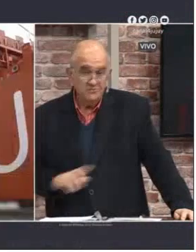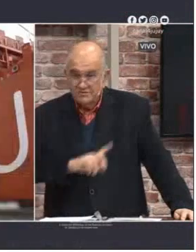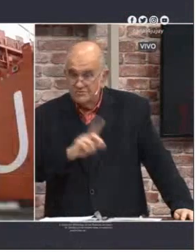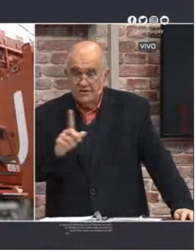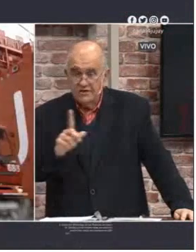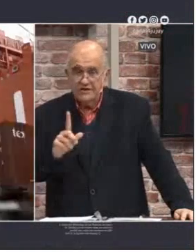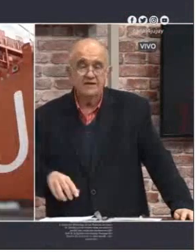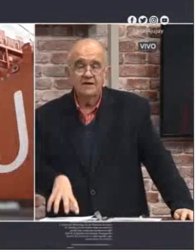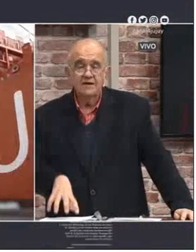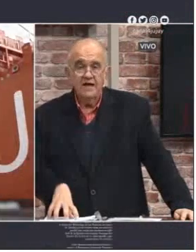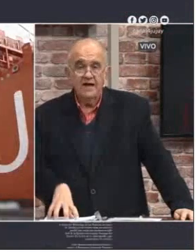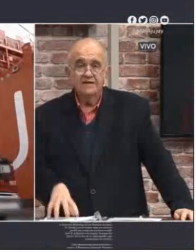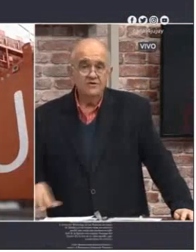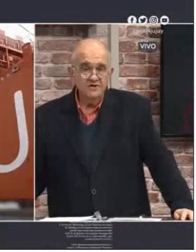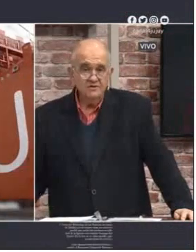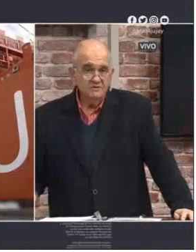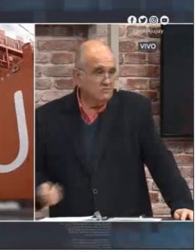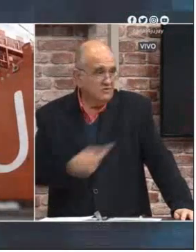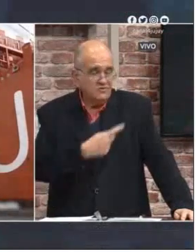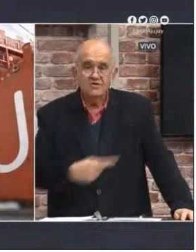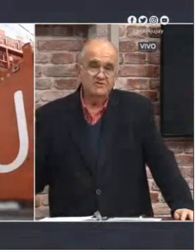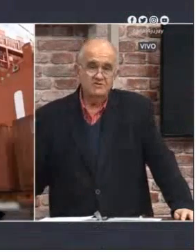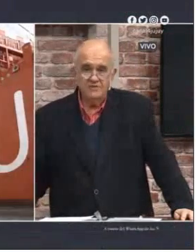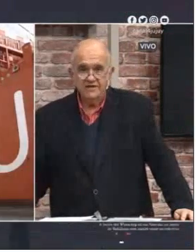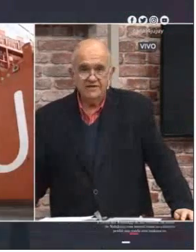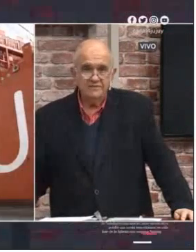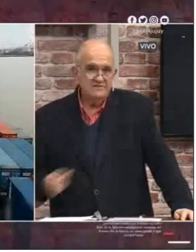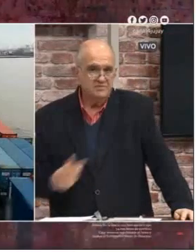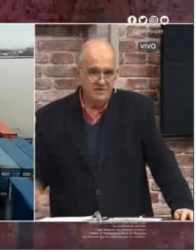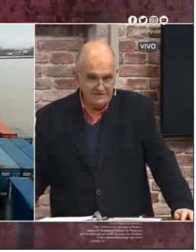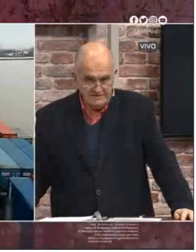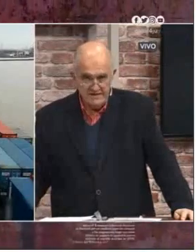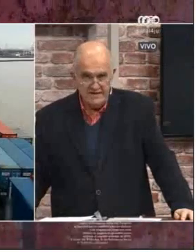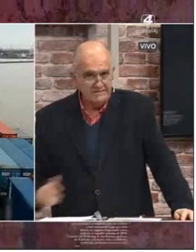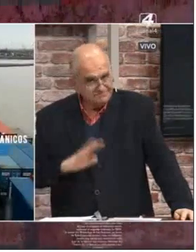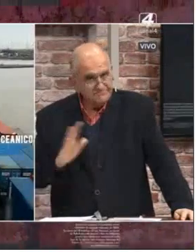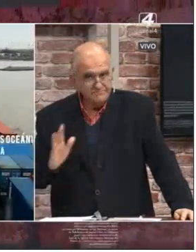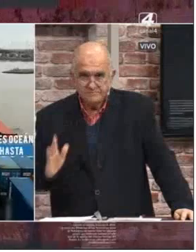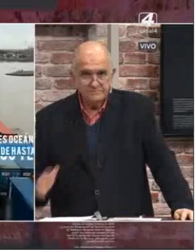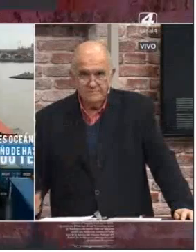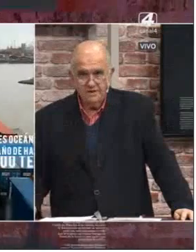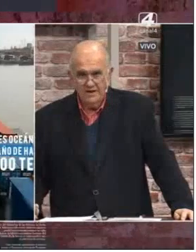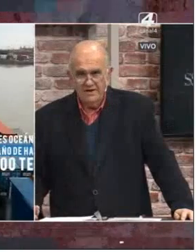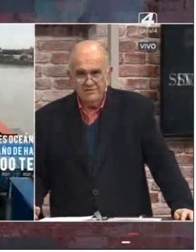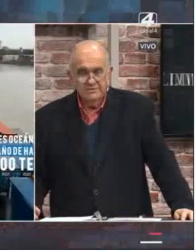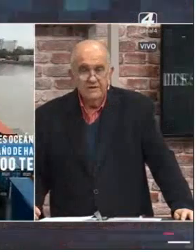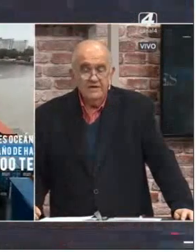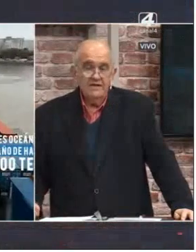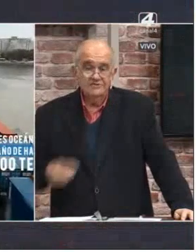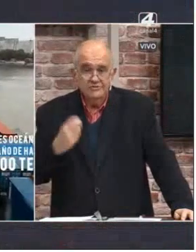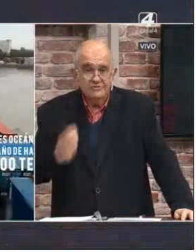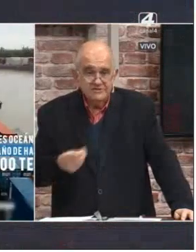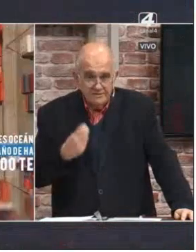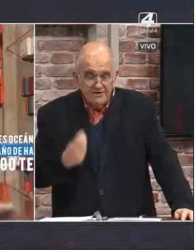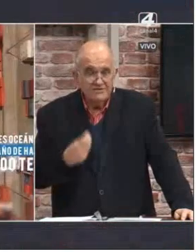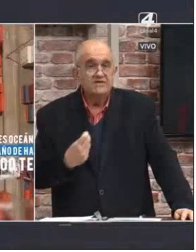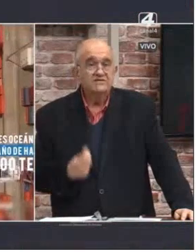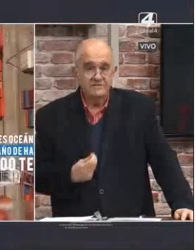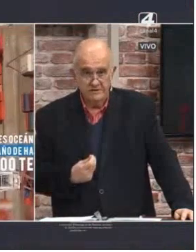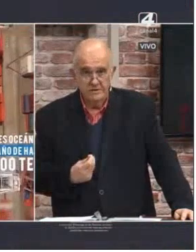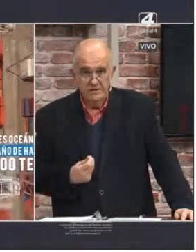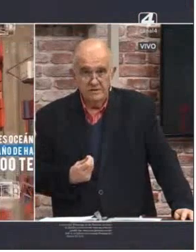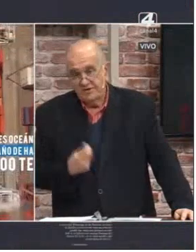de esto es una crítica a este gobierno no cuatro años paso macri también sin poder hacer nada ya claro el gasoducto se llama